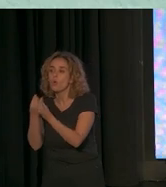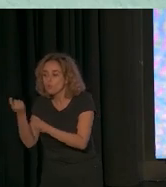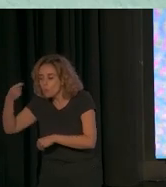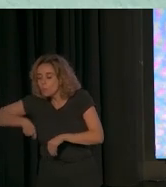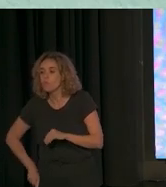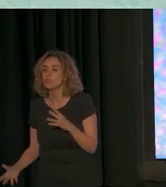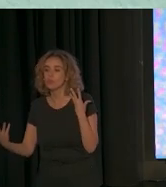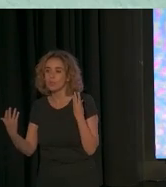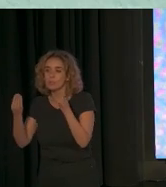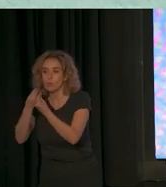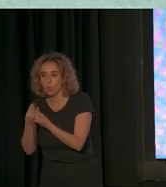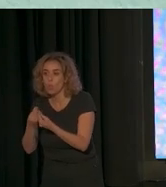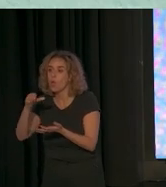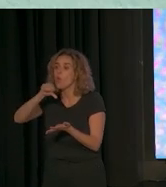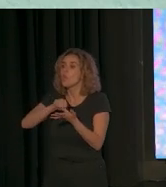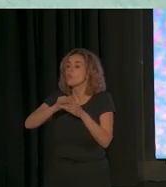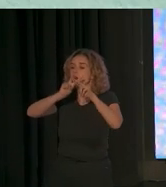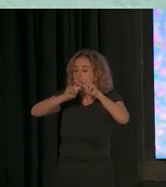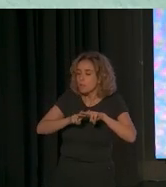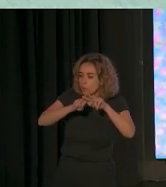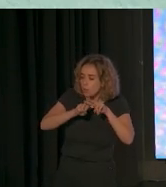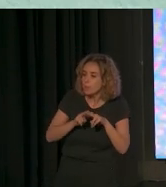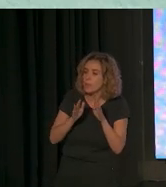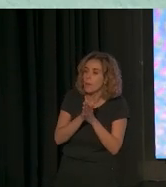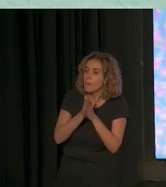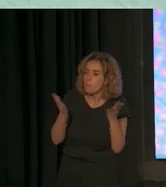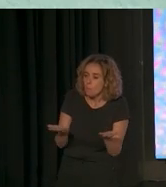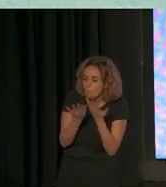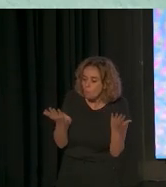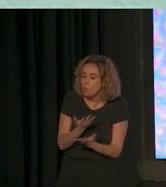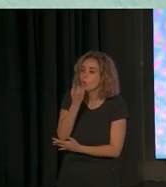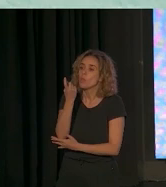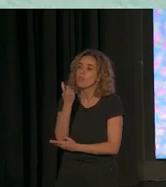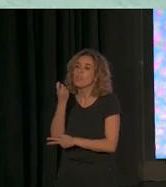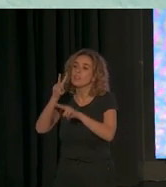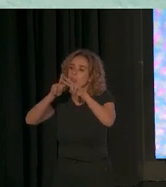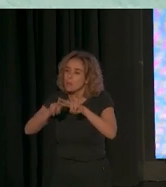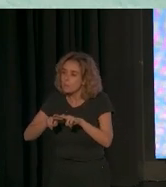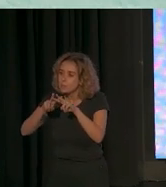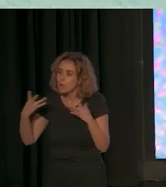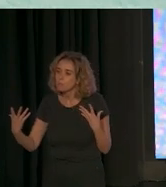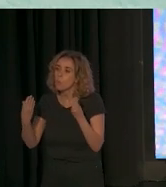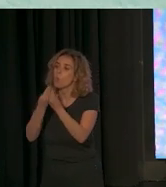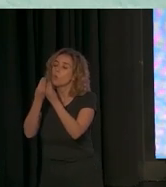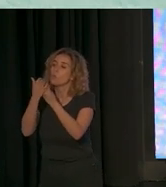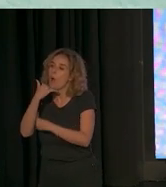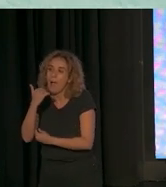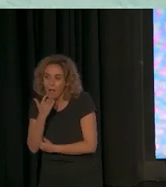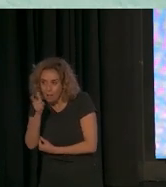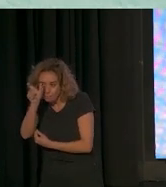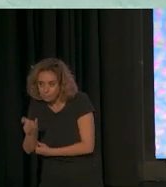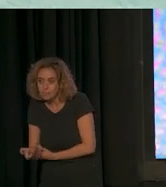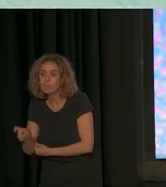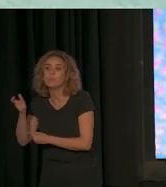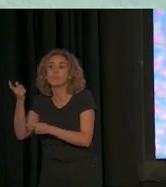dos proyectos de investigación vienen precisamente motivados de esa necesidad de investigar junto a, convertir a profesionales y